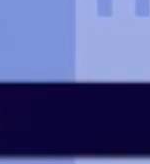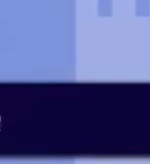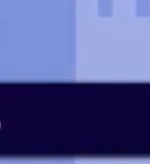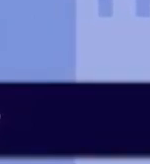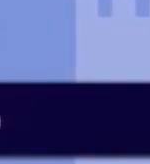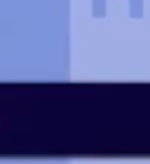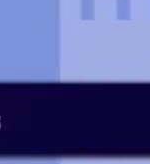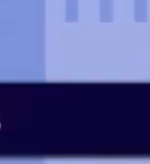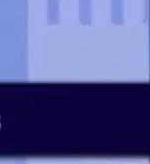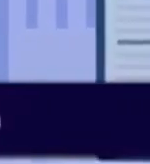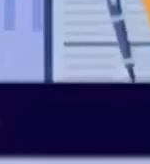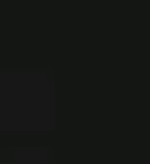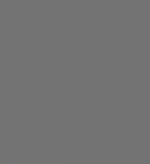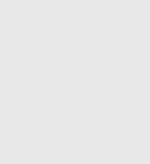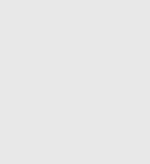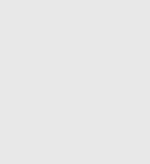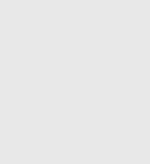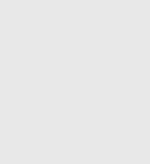Música